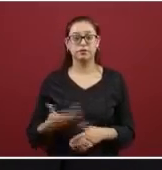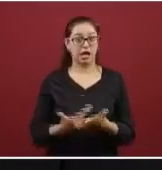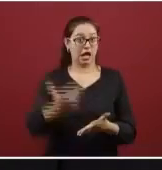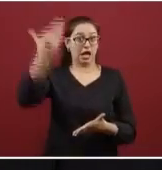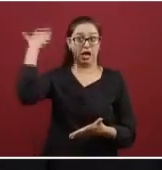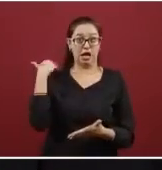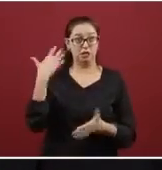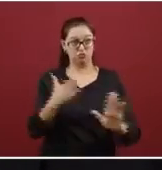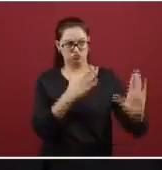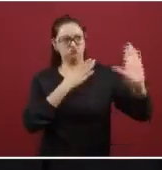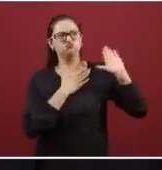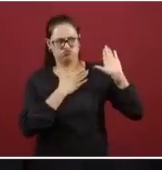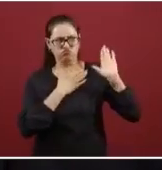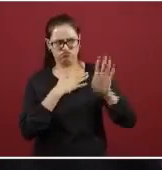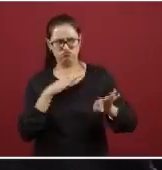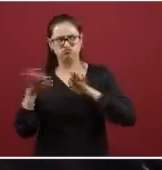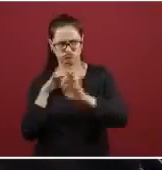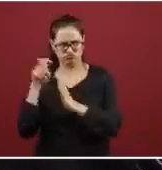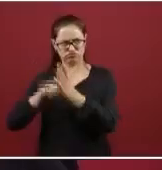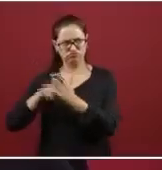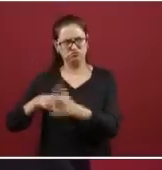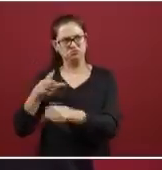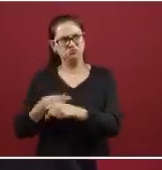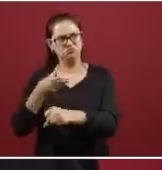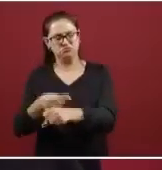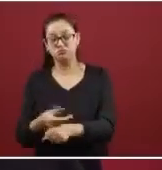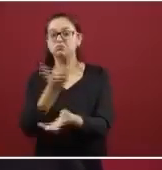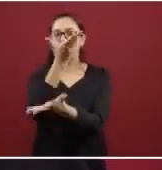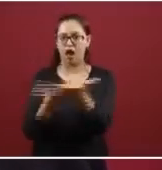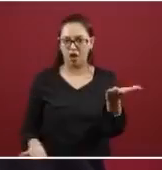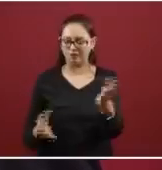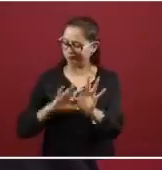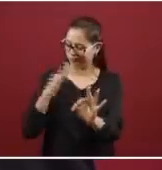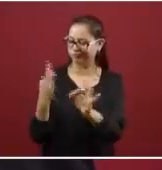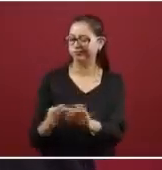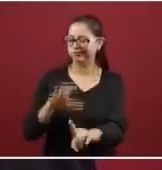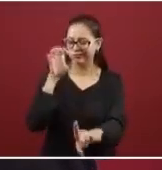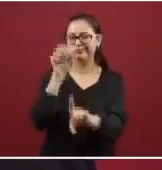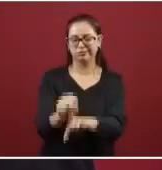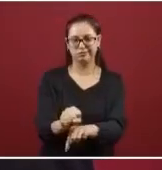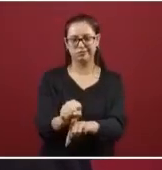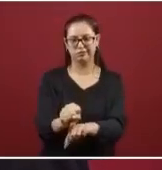aprobar esta reforma y ya cumplimos. Ahora corresponde